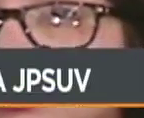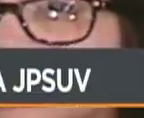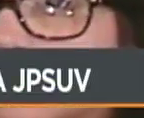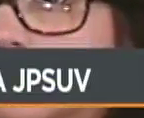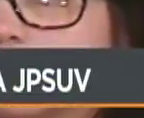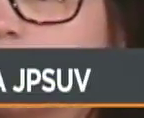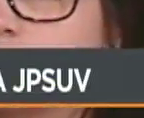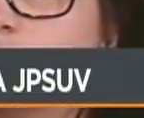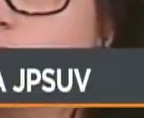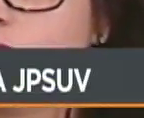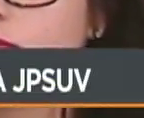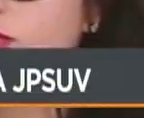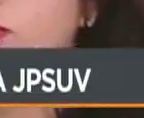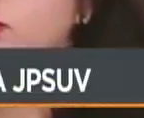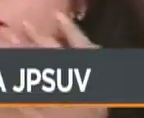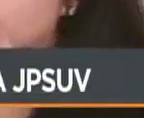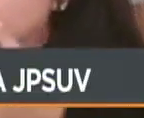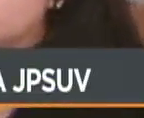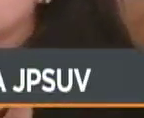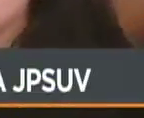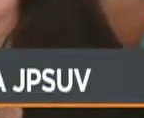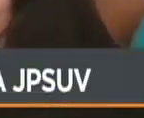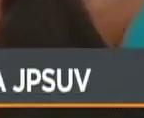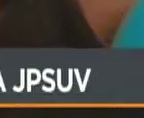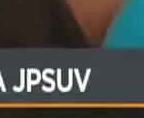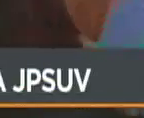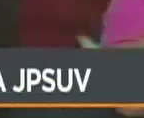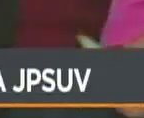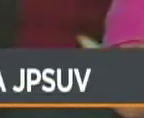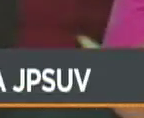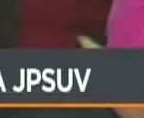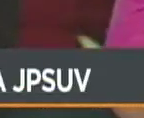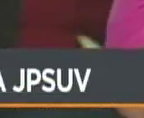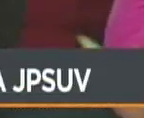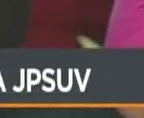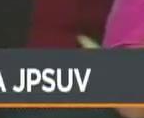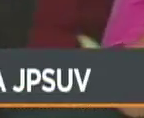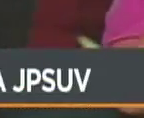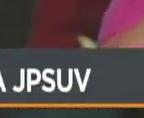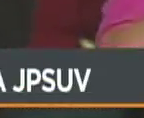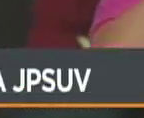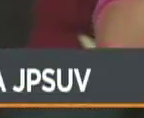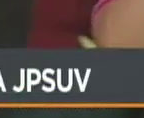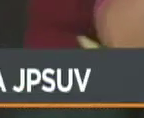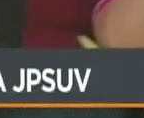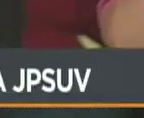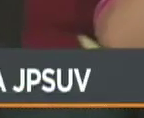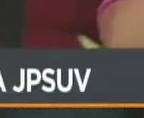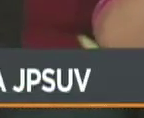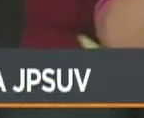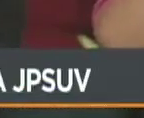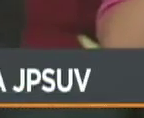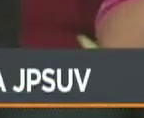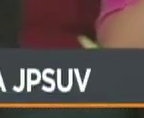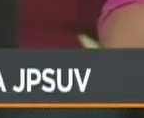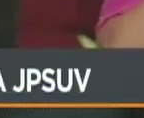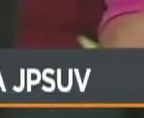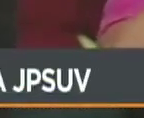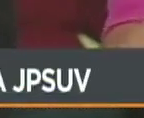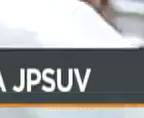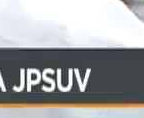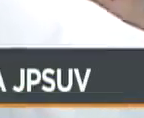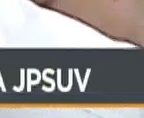nuestro ministro educación y miembro de dirección nacional profesor aristóbulo istúriz por extraordinaria ponencia que le diera a todos los delegados